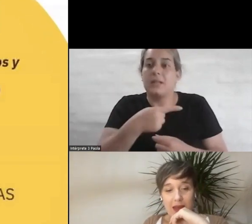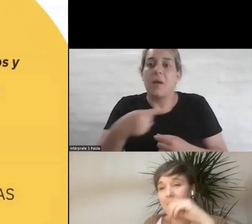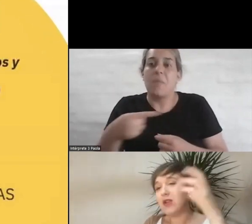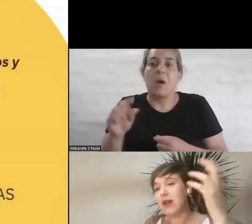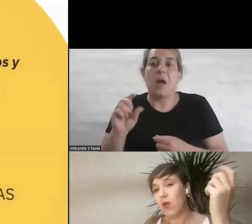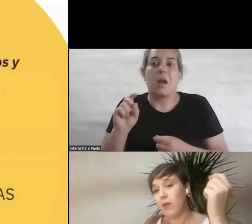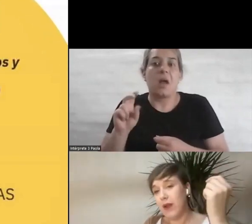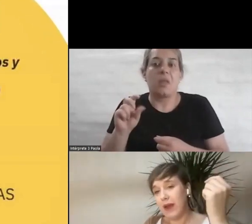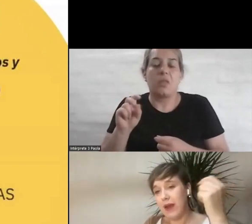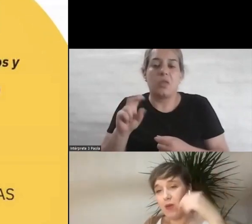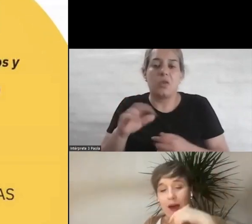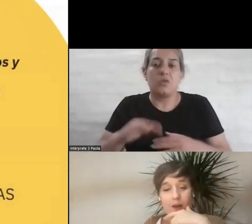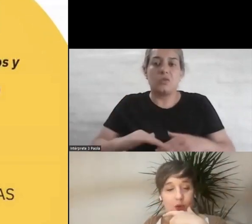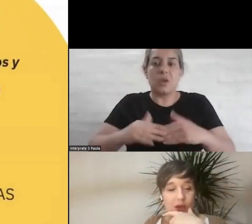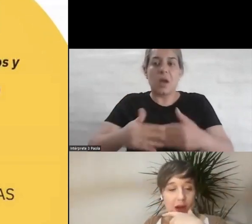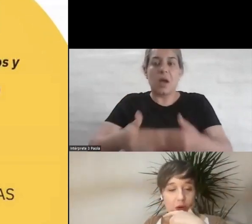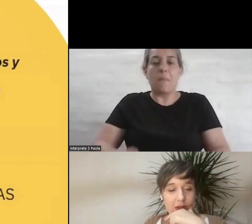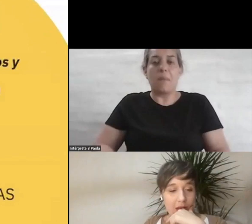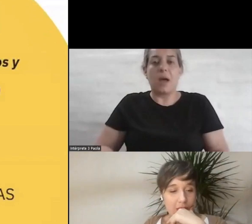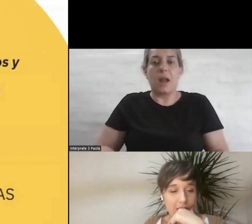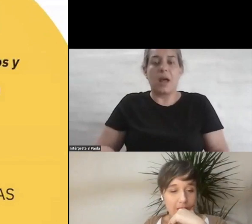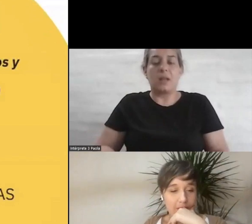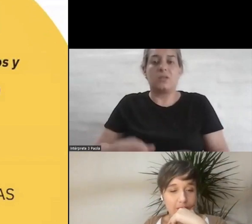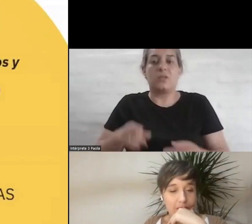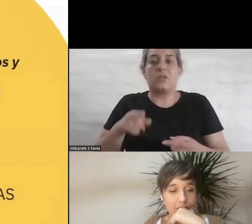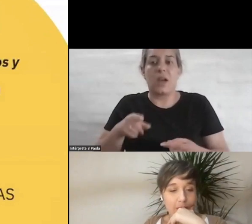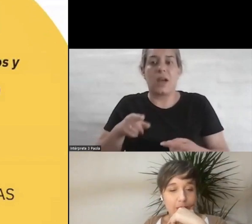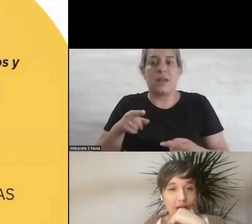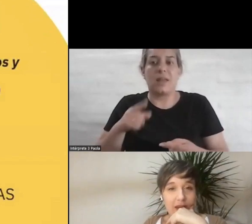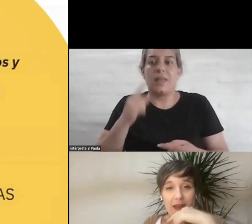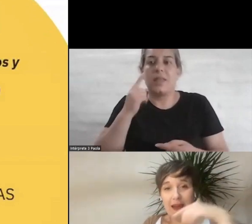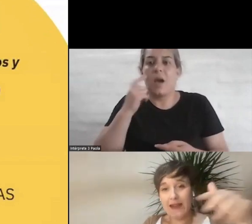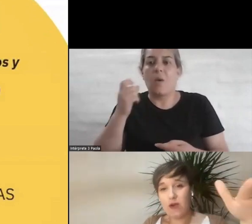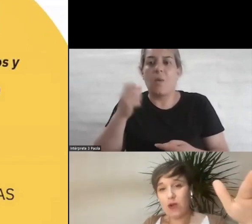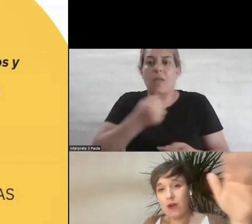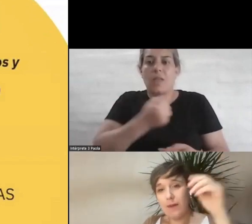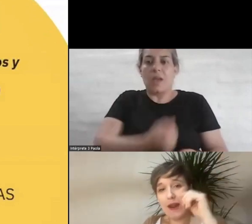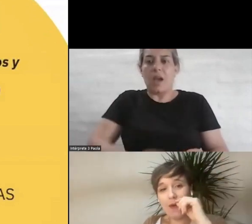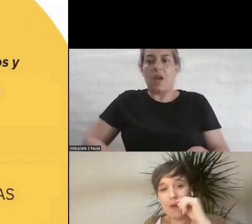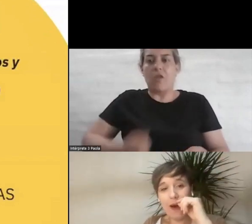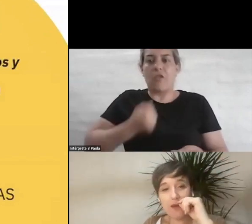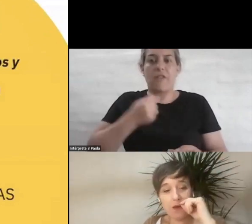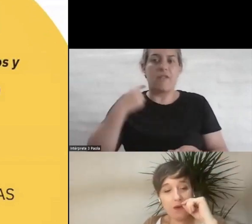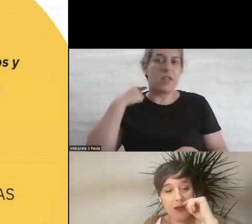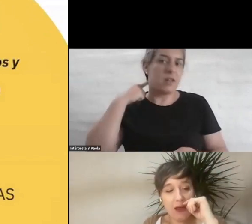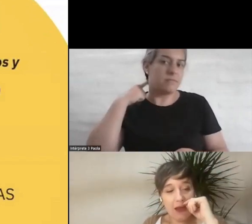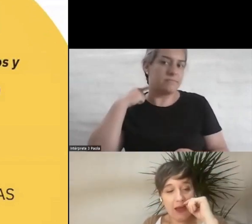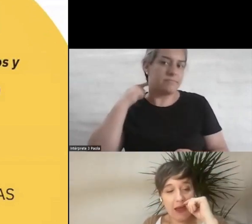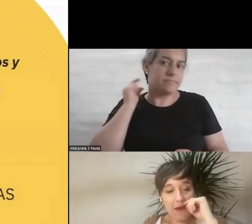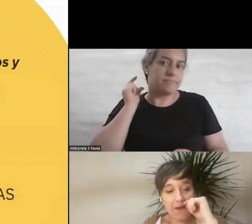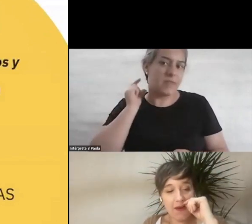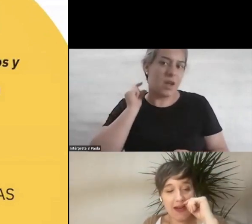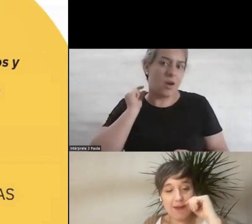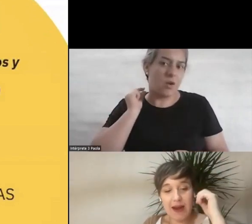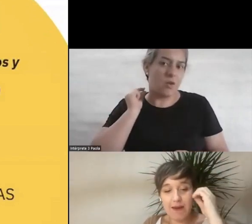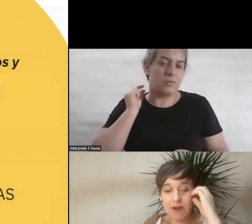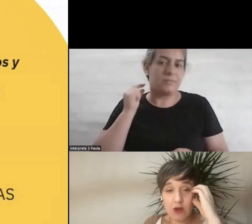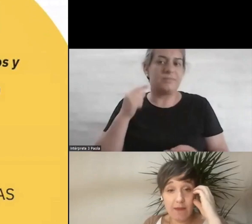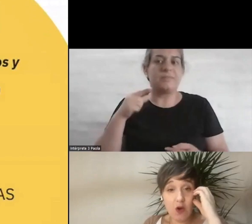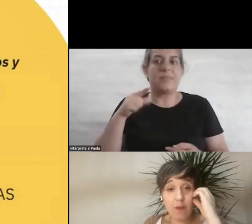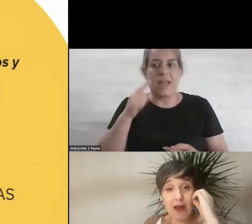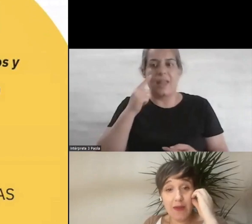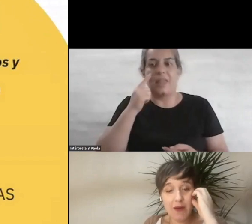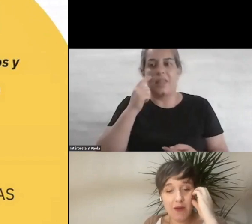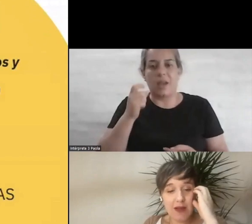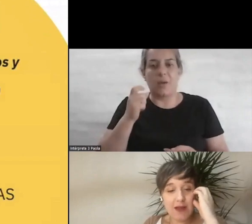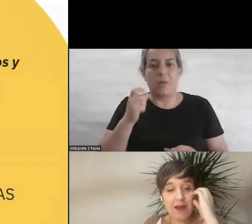pues ya observan un pliegue nucal pues acortado, ¿no? El transcurso del embarazo y el parto, en la semana 20